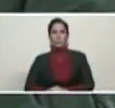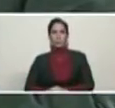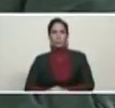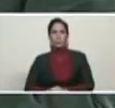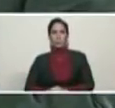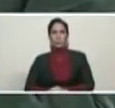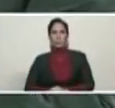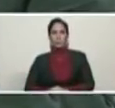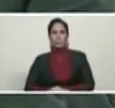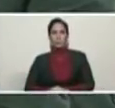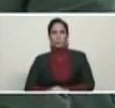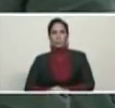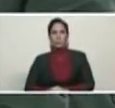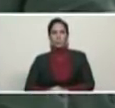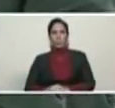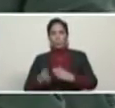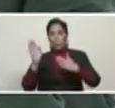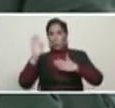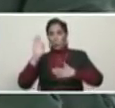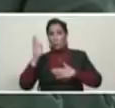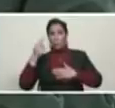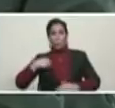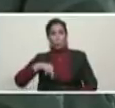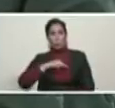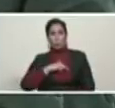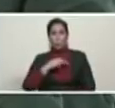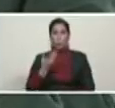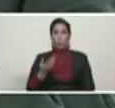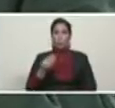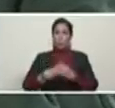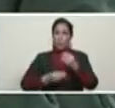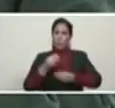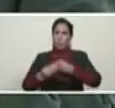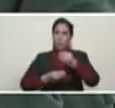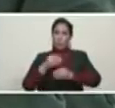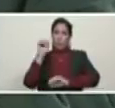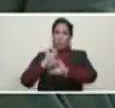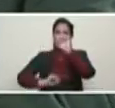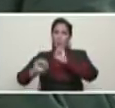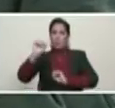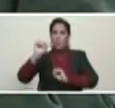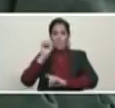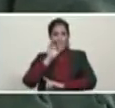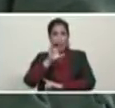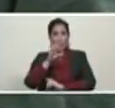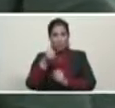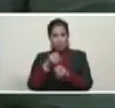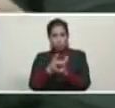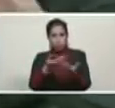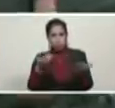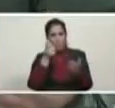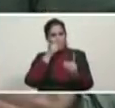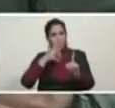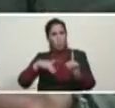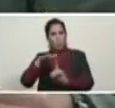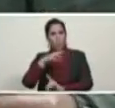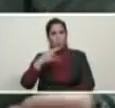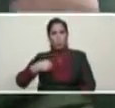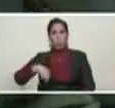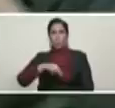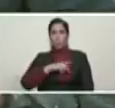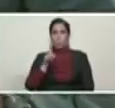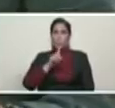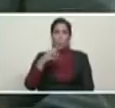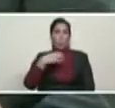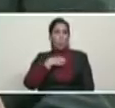sus leyes... y el juramento que hemos hecho de defenderla. Y además la patria es el pueblo a quien nosotros nos debemos y